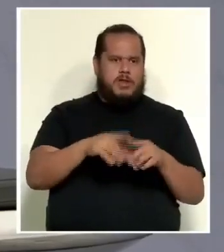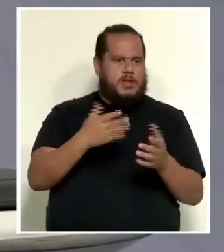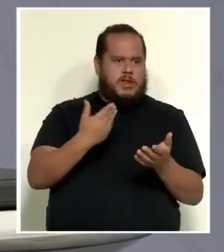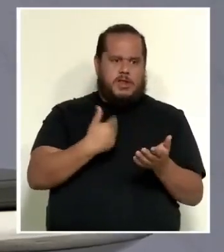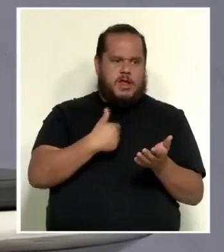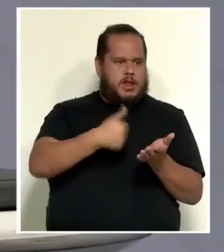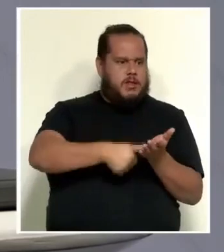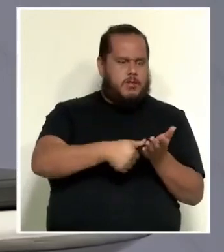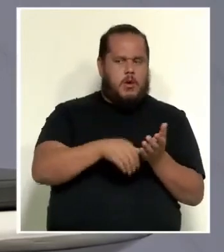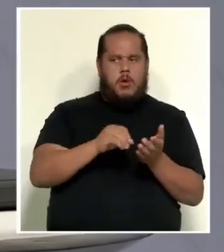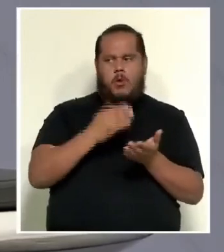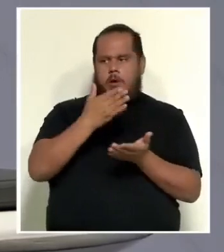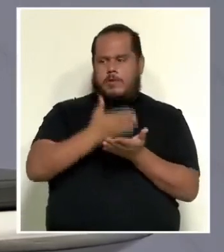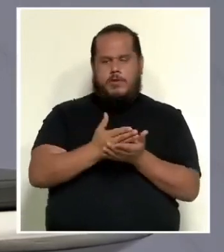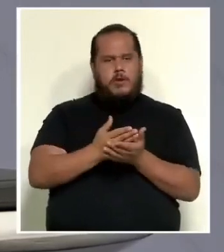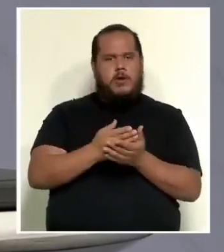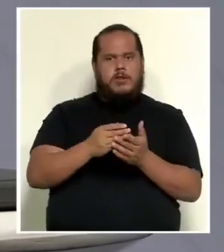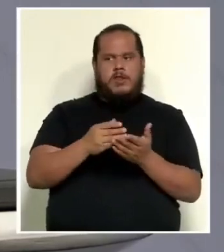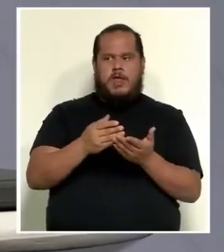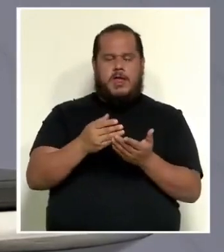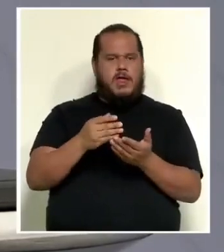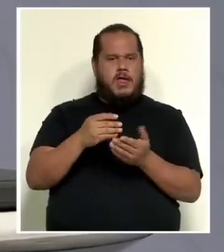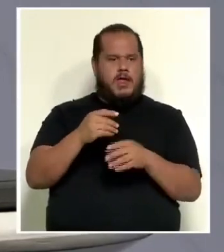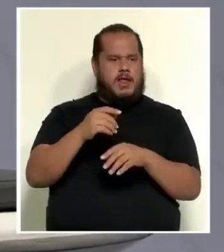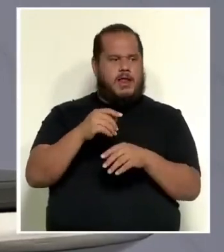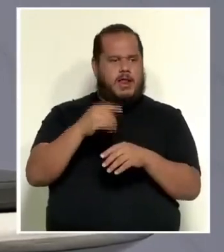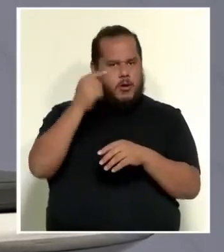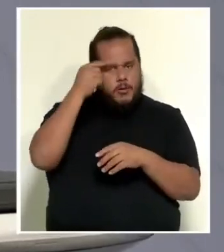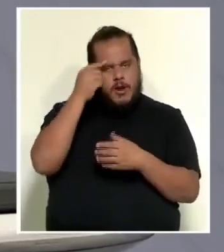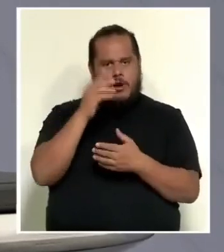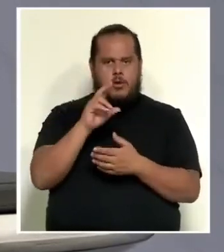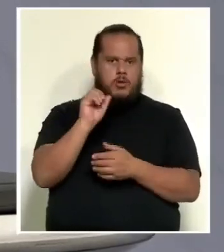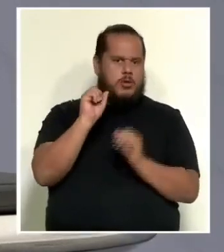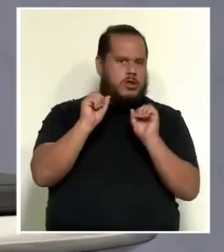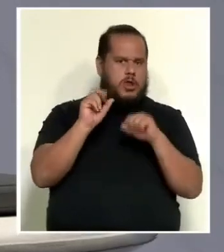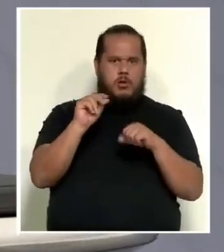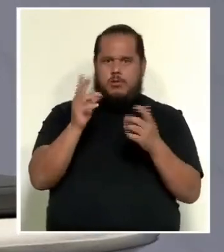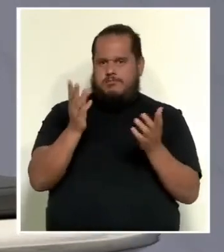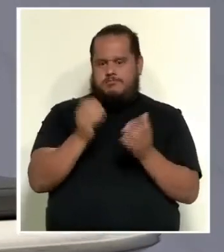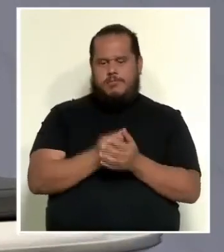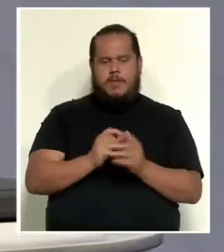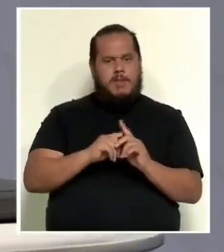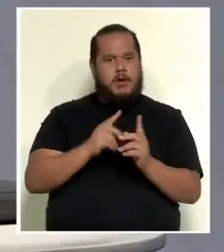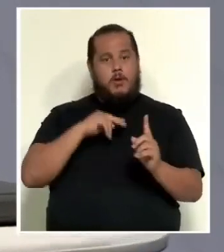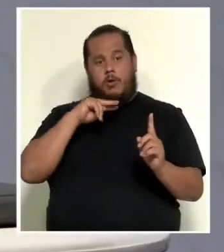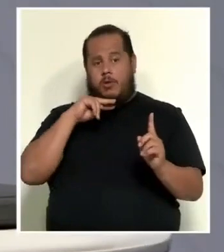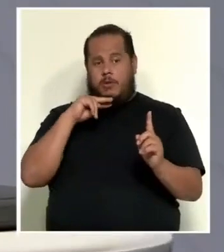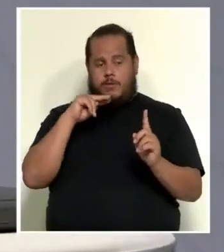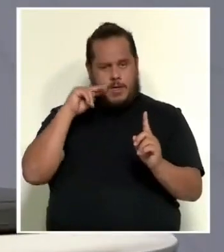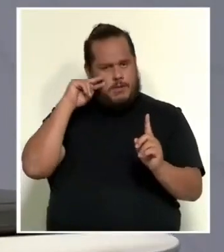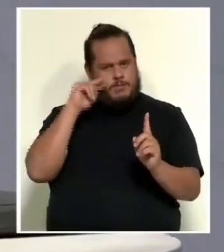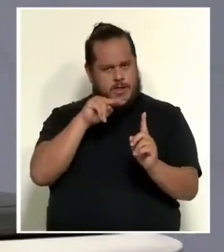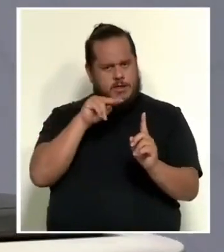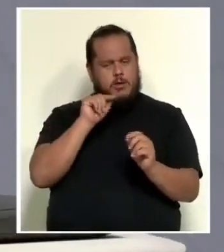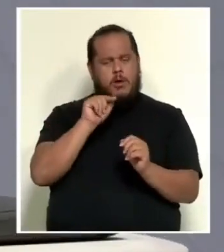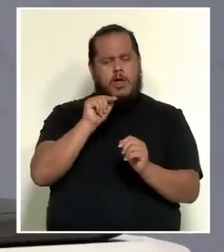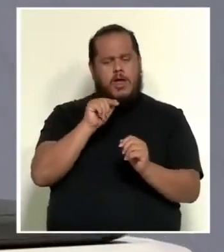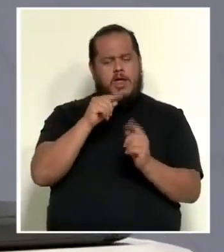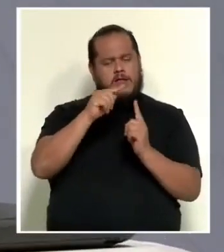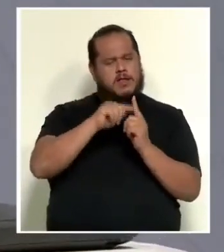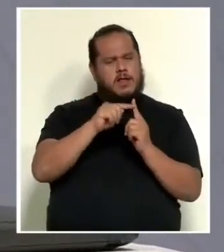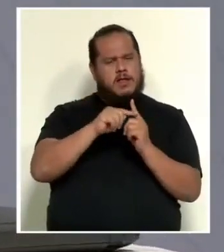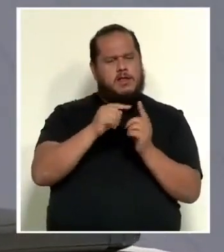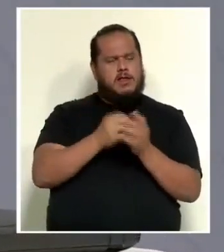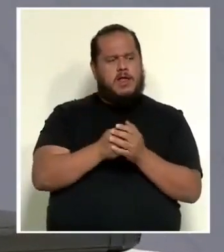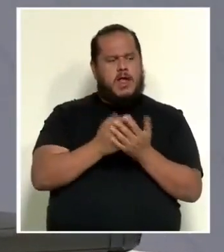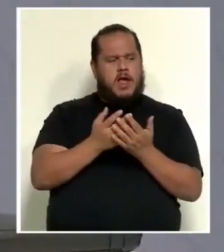o si está en mitad del periodo constitucional de gobierno o no. Pero visto este índice a la luz del proceso